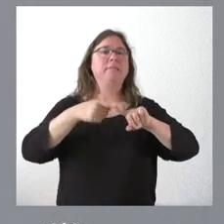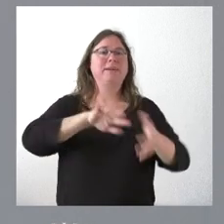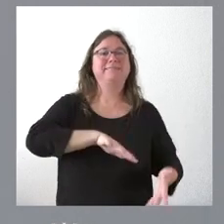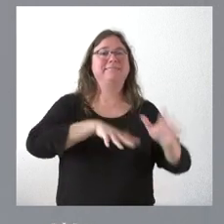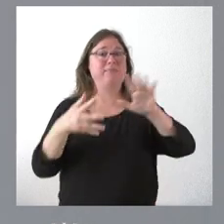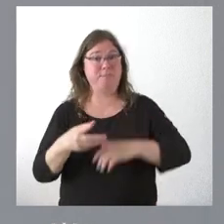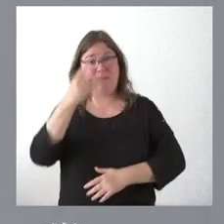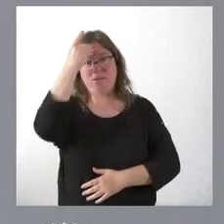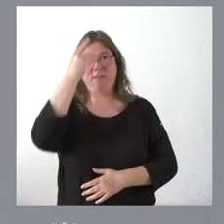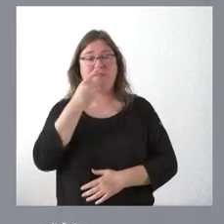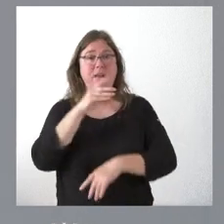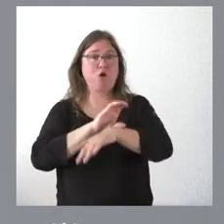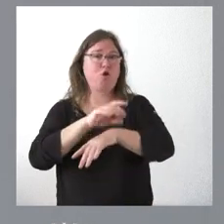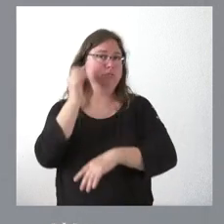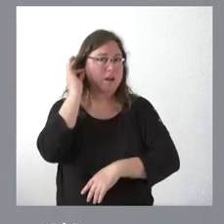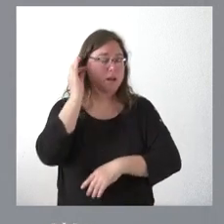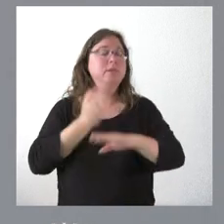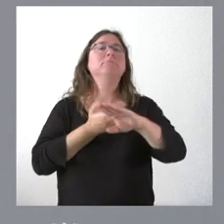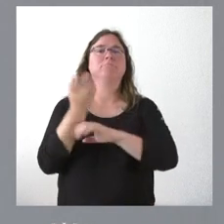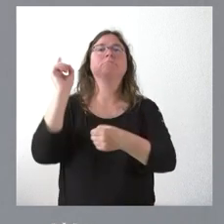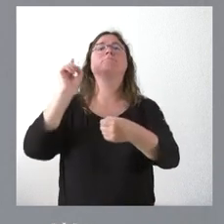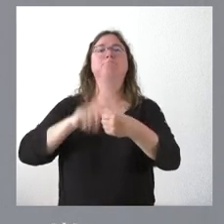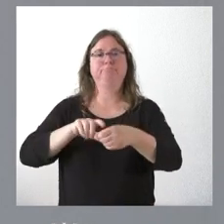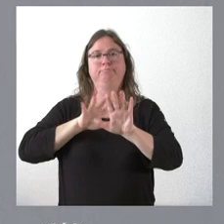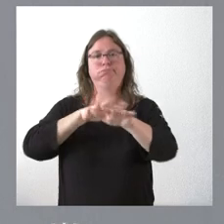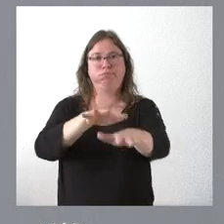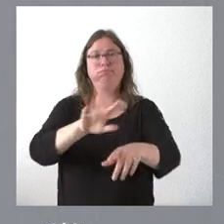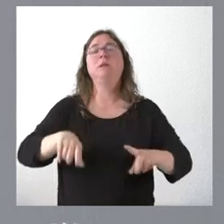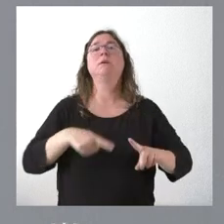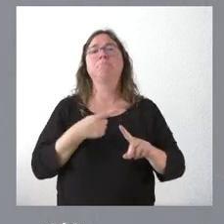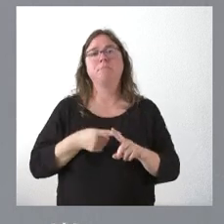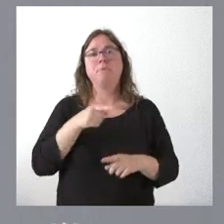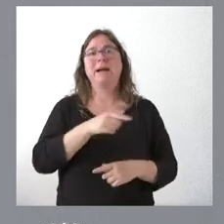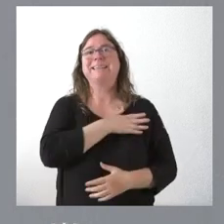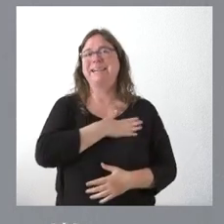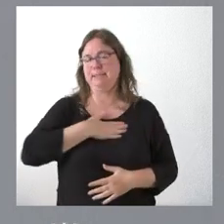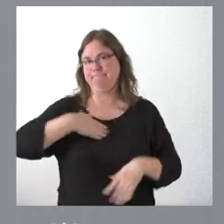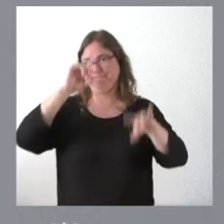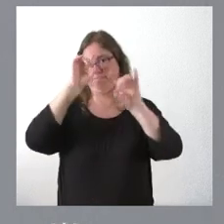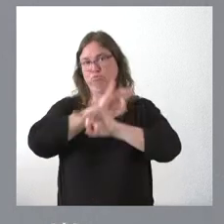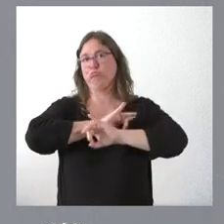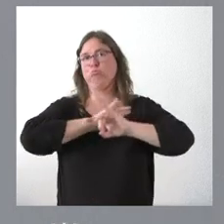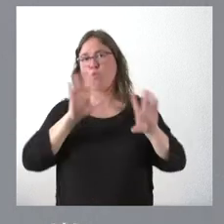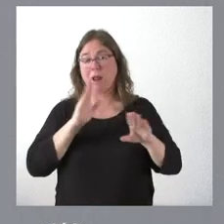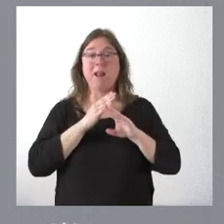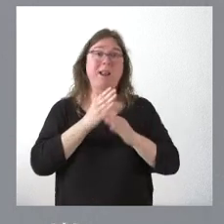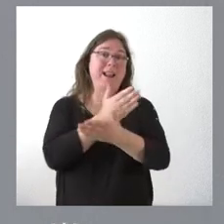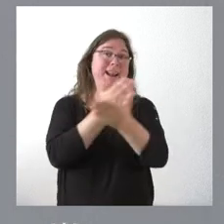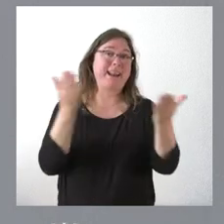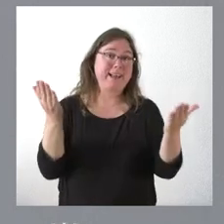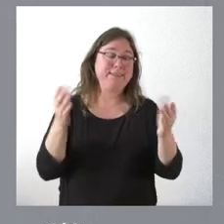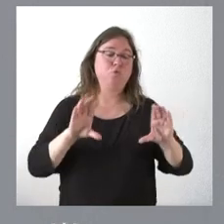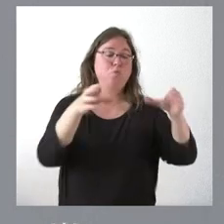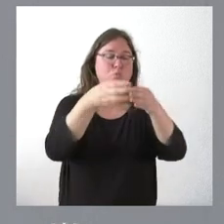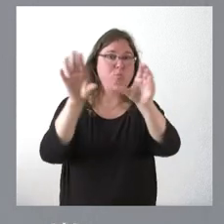Digital asistirá a esa convocatoria y, por tanto, quedará muy claro, junto al resto de colectivos